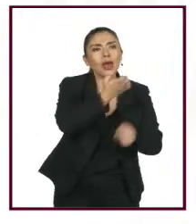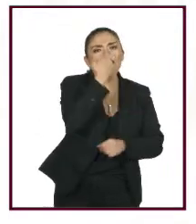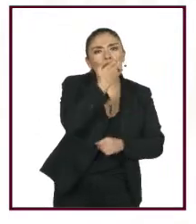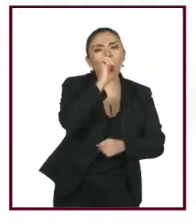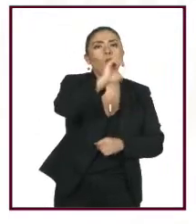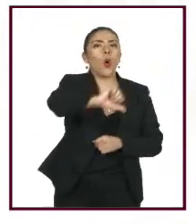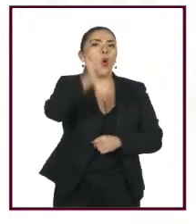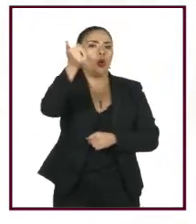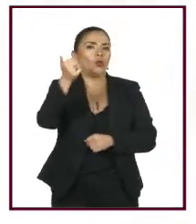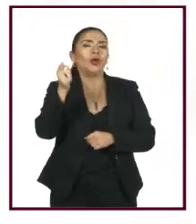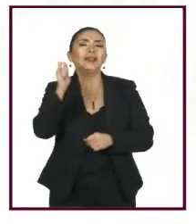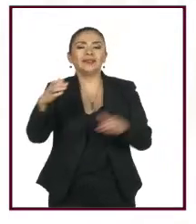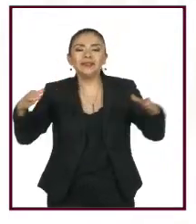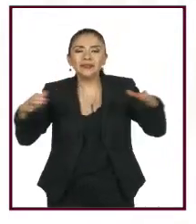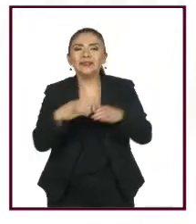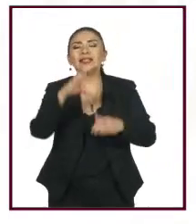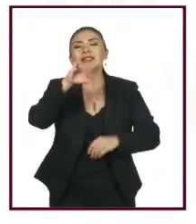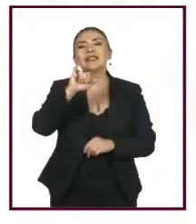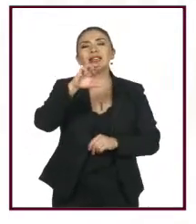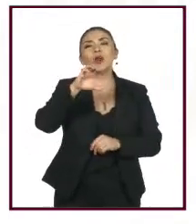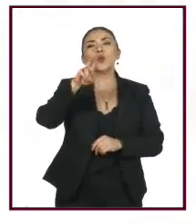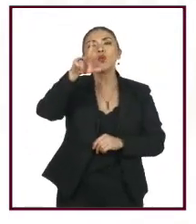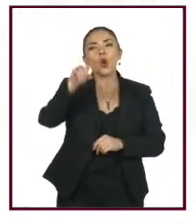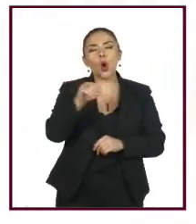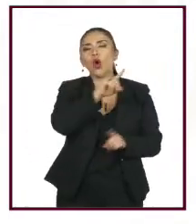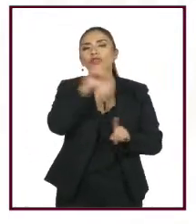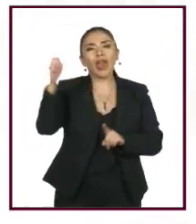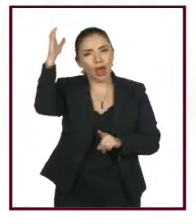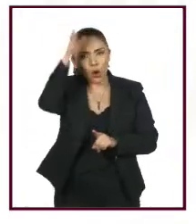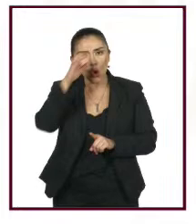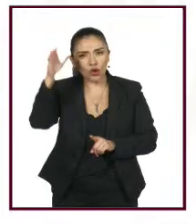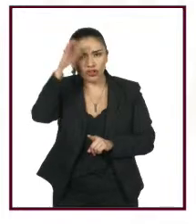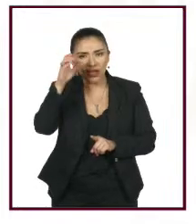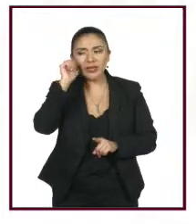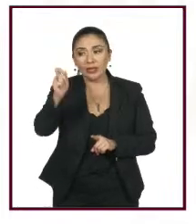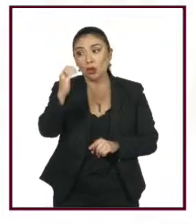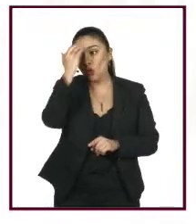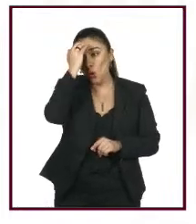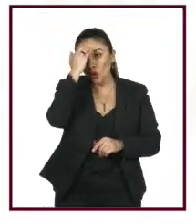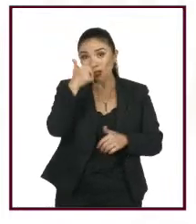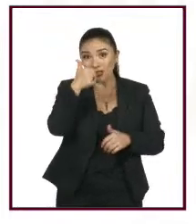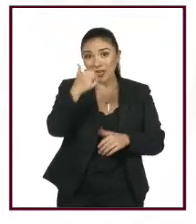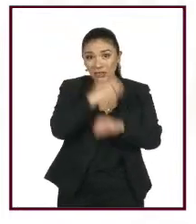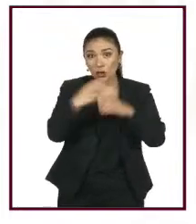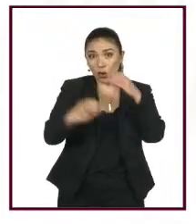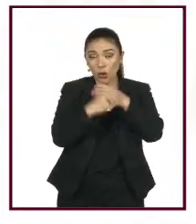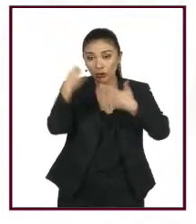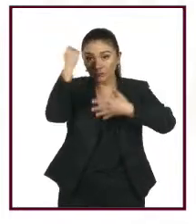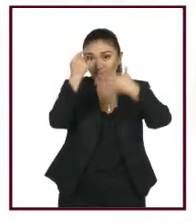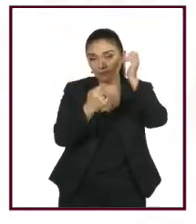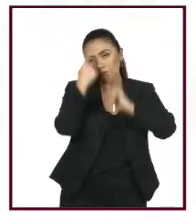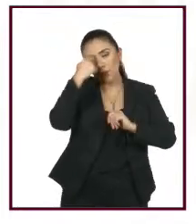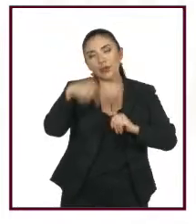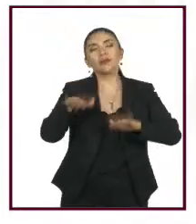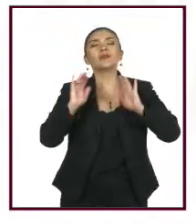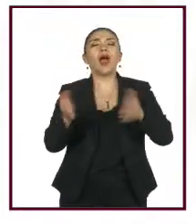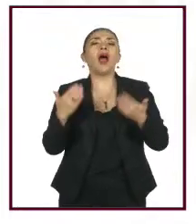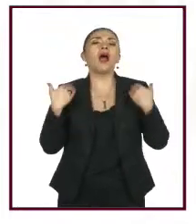otro ámbito, que es el círculo de conciencia, que es relacionar estos 6 elementos para hacer